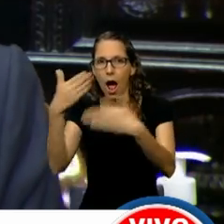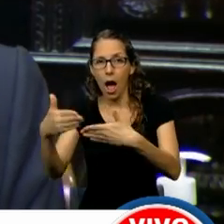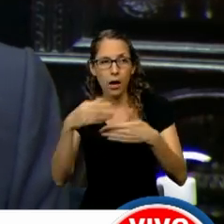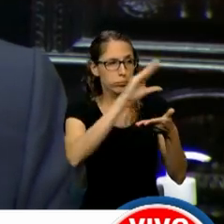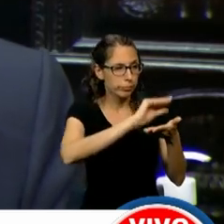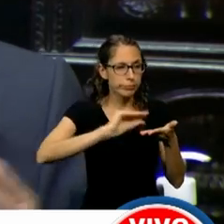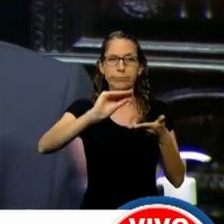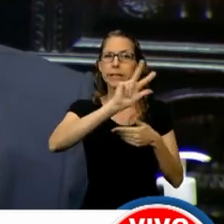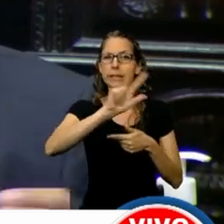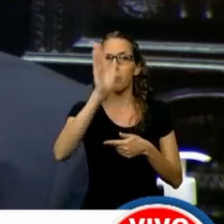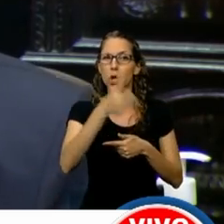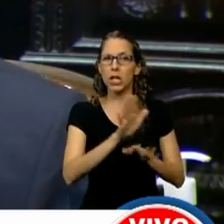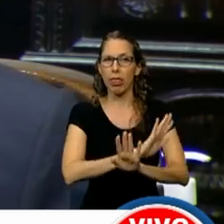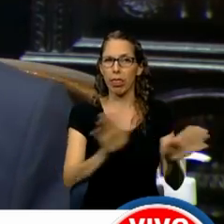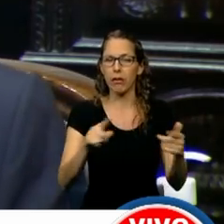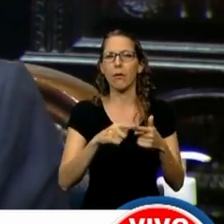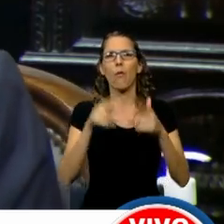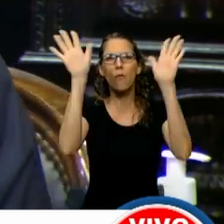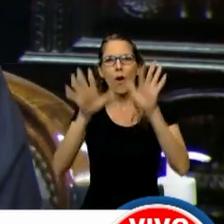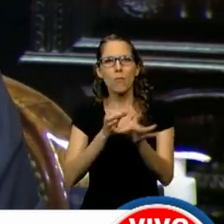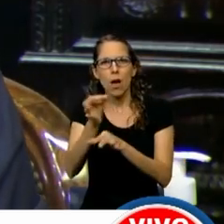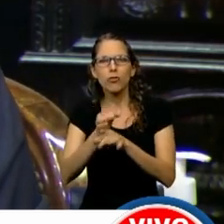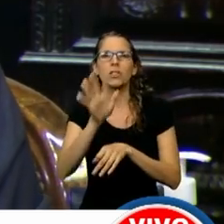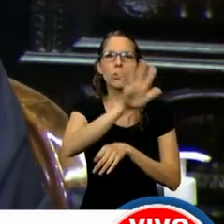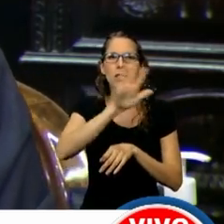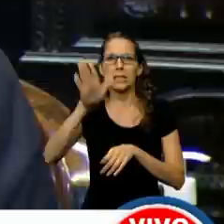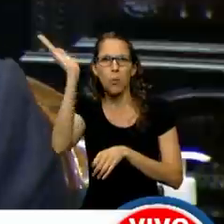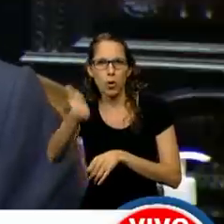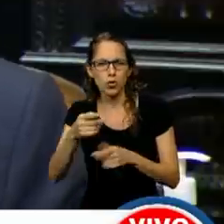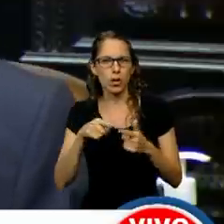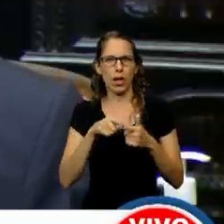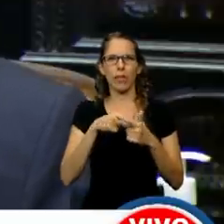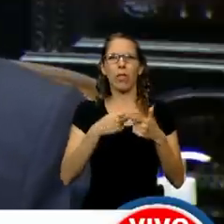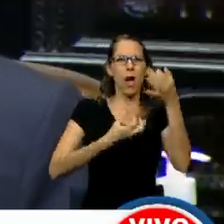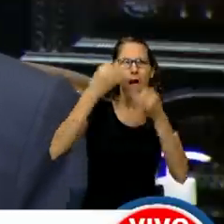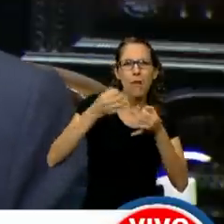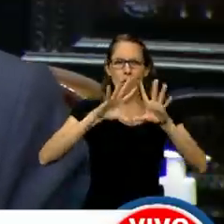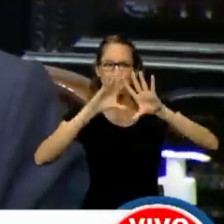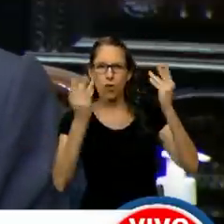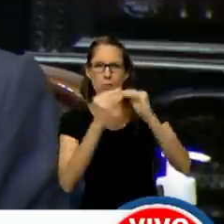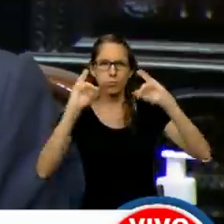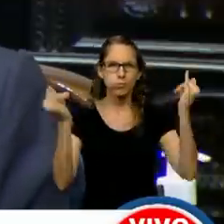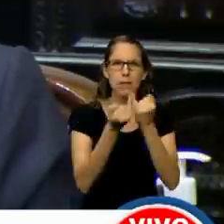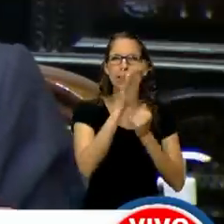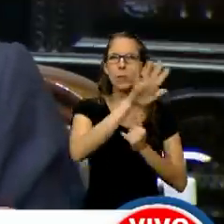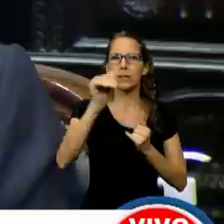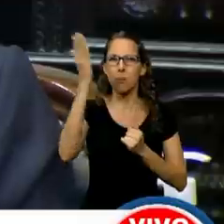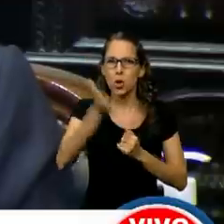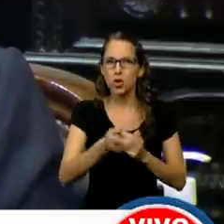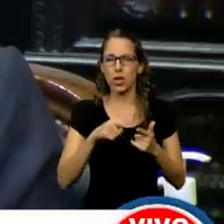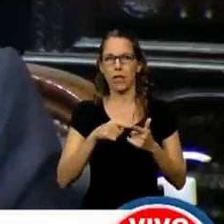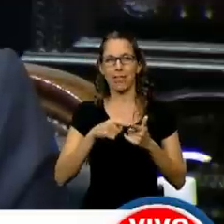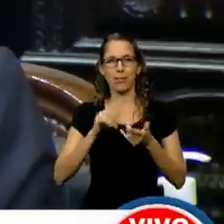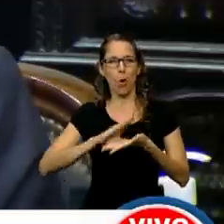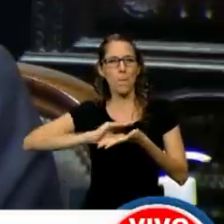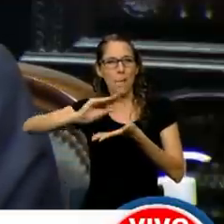por ciento en formación docente el 55 por ciento en evaluación educativa el 56 por ciento y en las becas